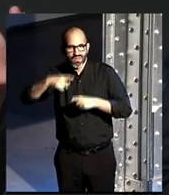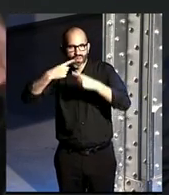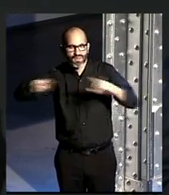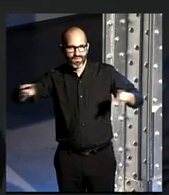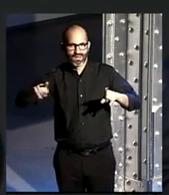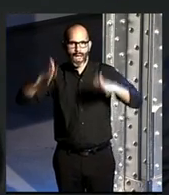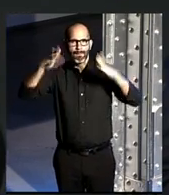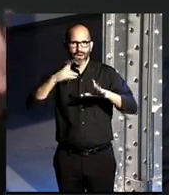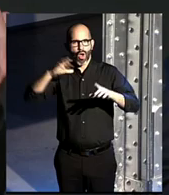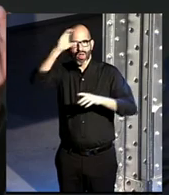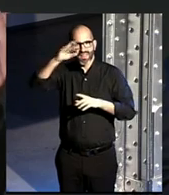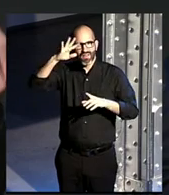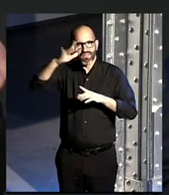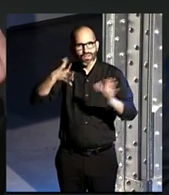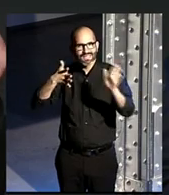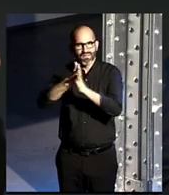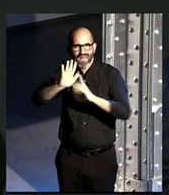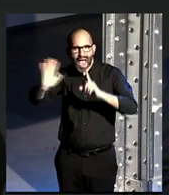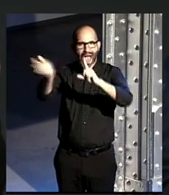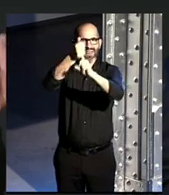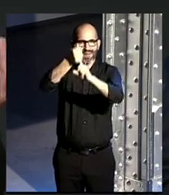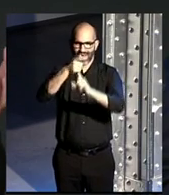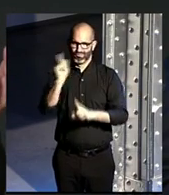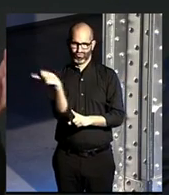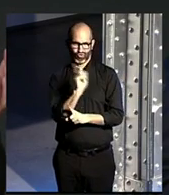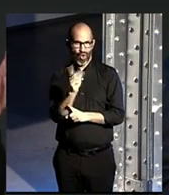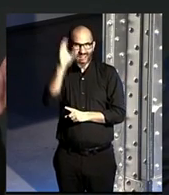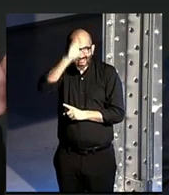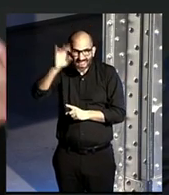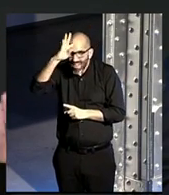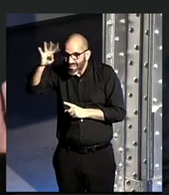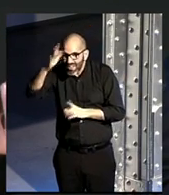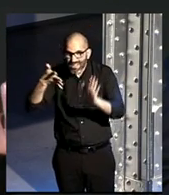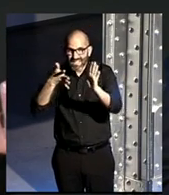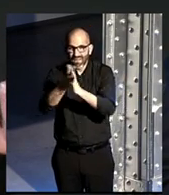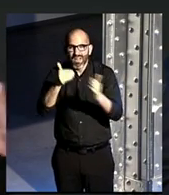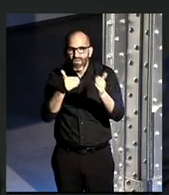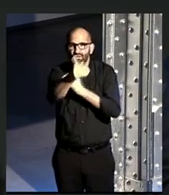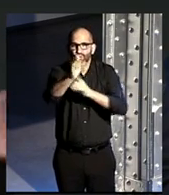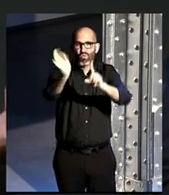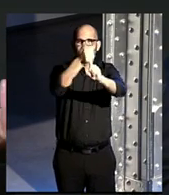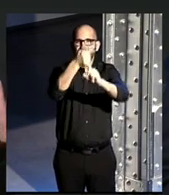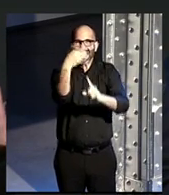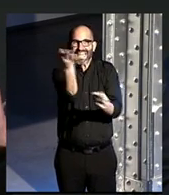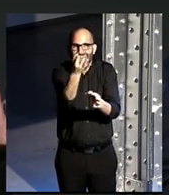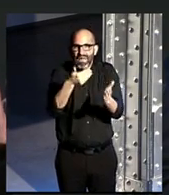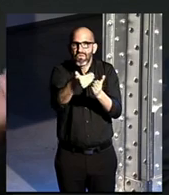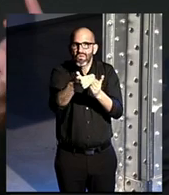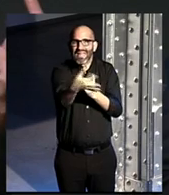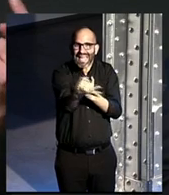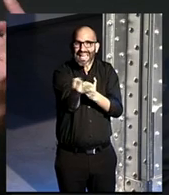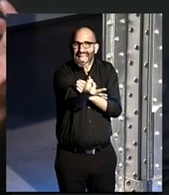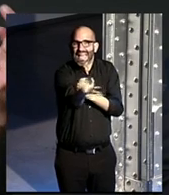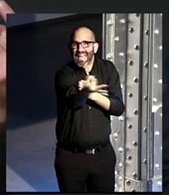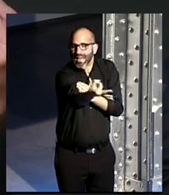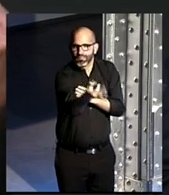adivinación. Eso no lo es. La ciencia ficción no pretende adivinar el futuro. Sería estúpido. Es imposible adivinar el futuro. La